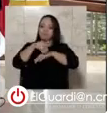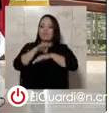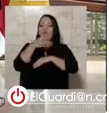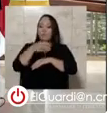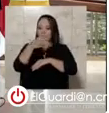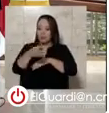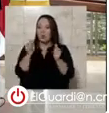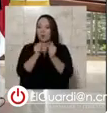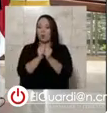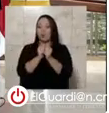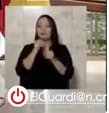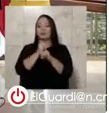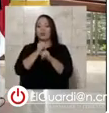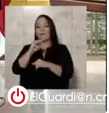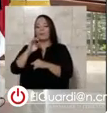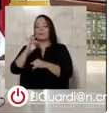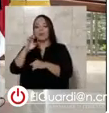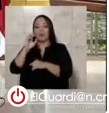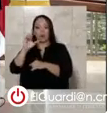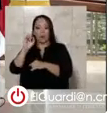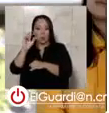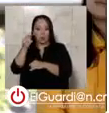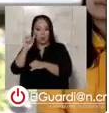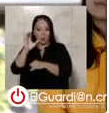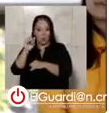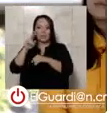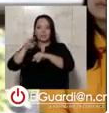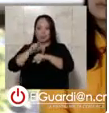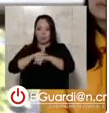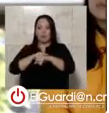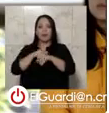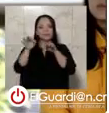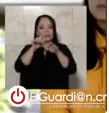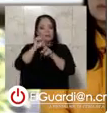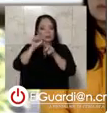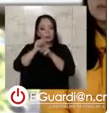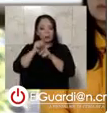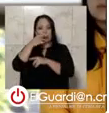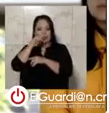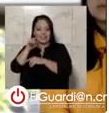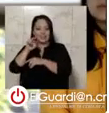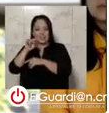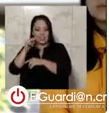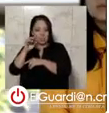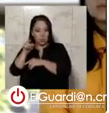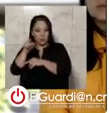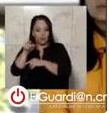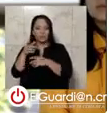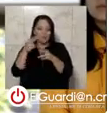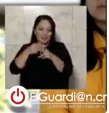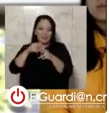actualización del Instituto Meteorológico Nacional sobre el fenómeno del Niño, señor presidente, para que se haga un manejo eficiente de la disponibilidad de